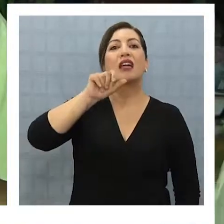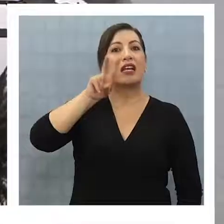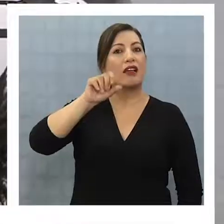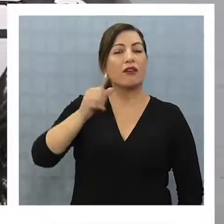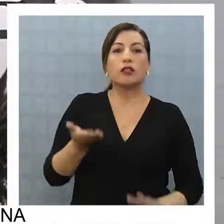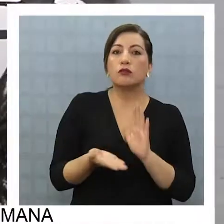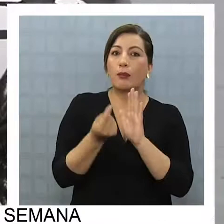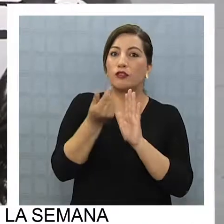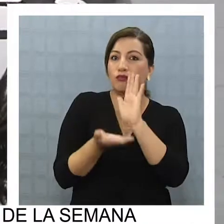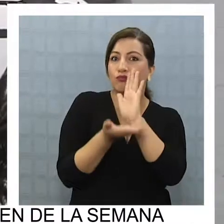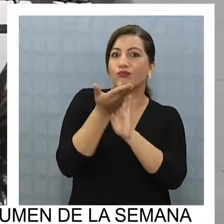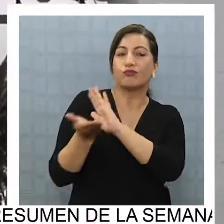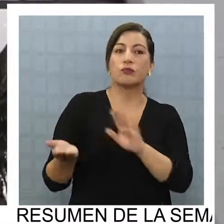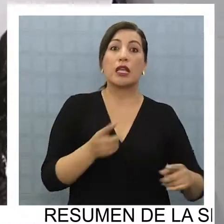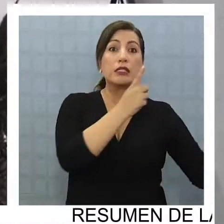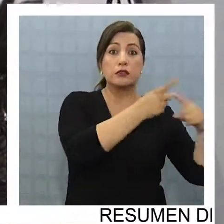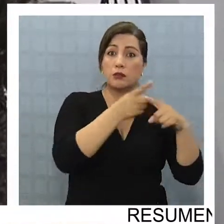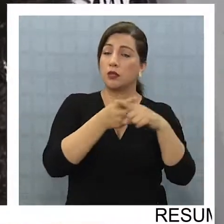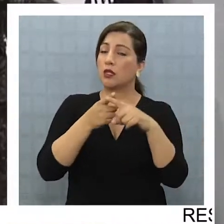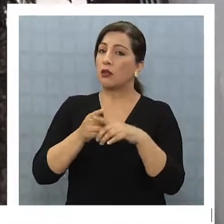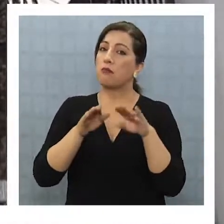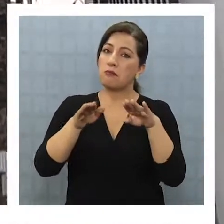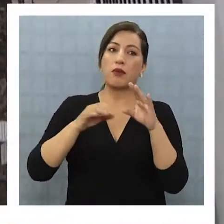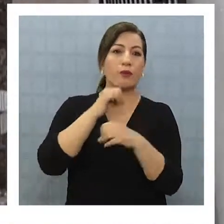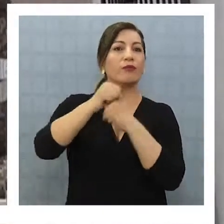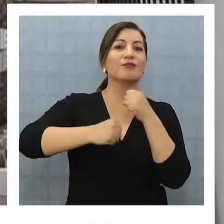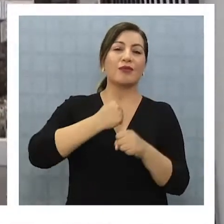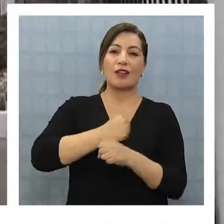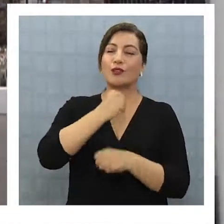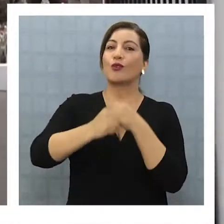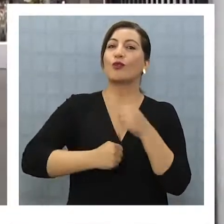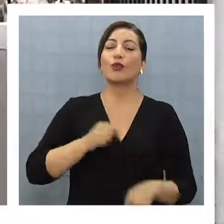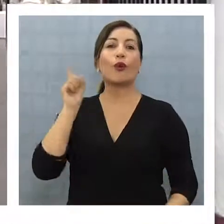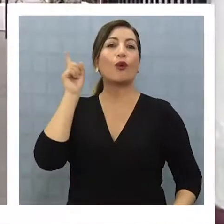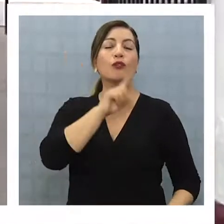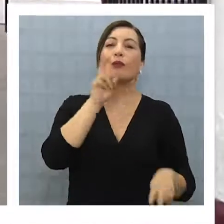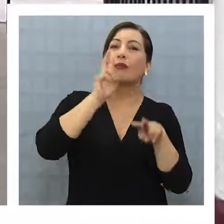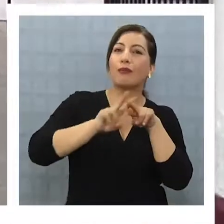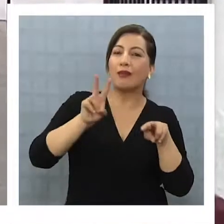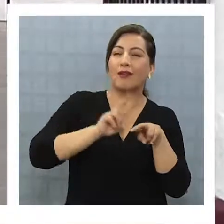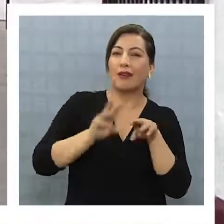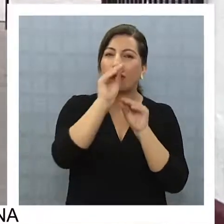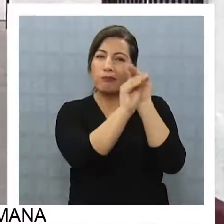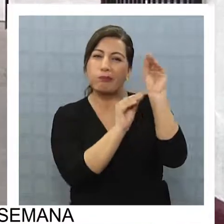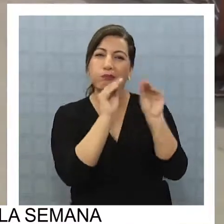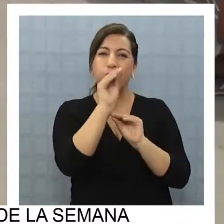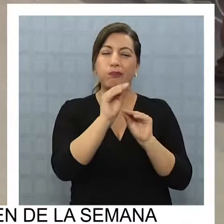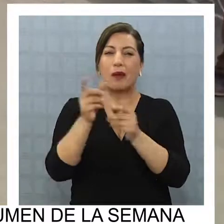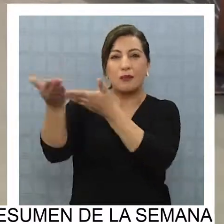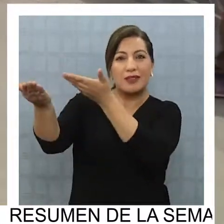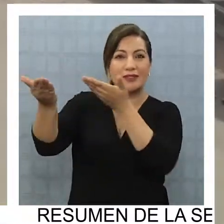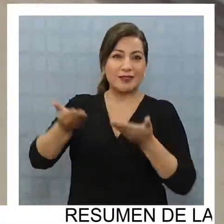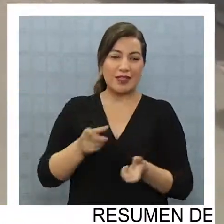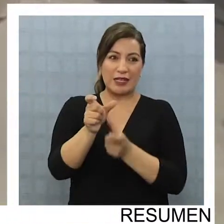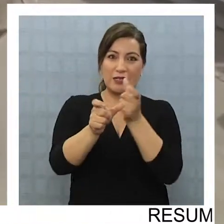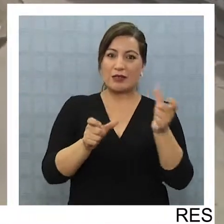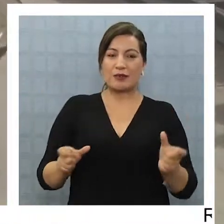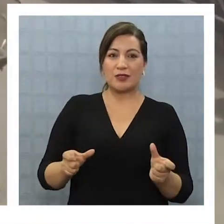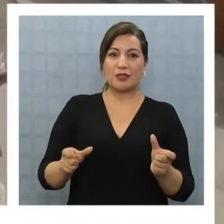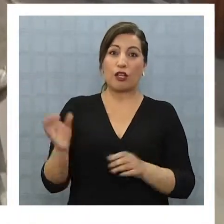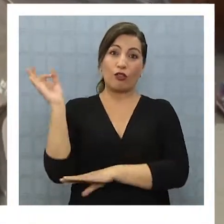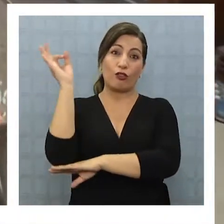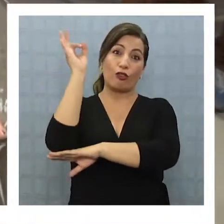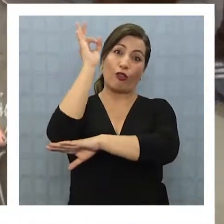demandado. Cementerios que, como todos los años, hacen los últimos arreglos y retoques para recibir a quienes llegarán durante